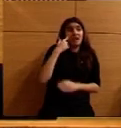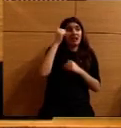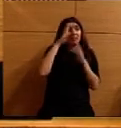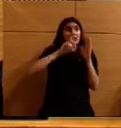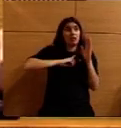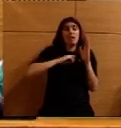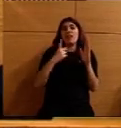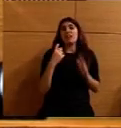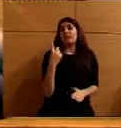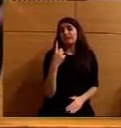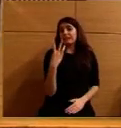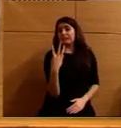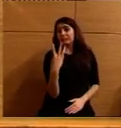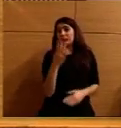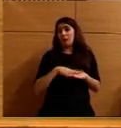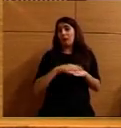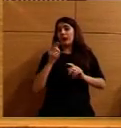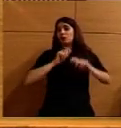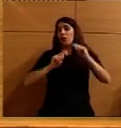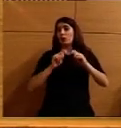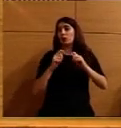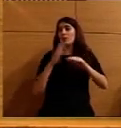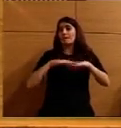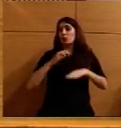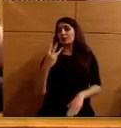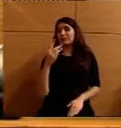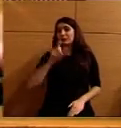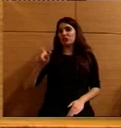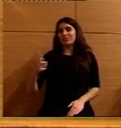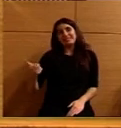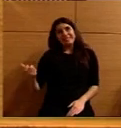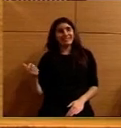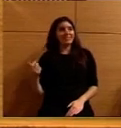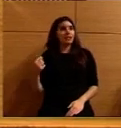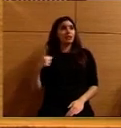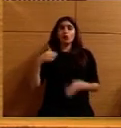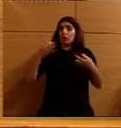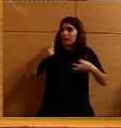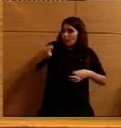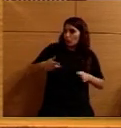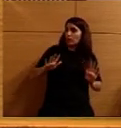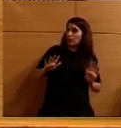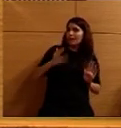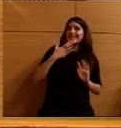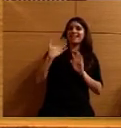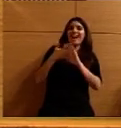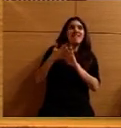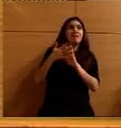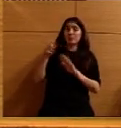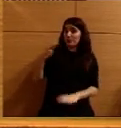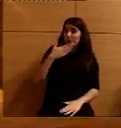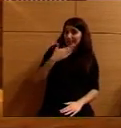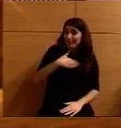creo que nos hace falta un tercero para hacer la asociación. Pero aquí nos pueden. A ver, yo siempre he sido útil, ¿eh? Si hablamos, si usted